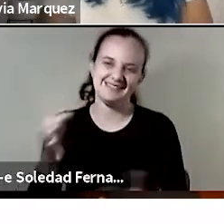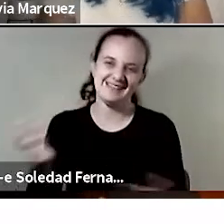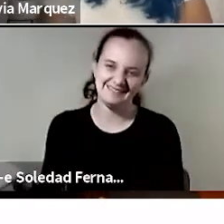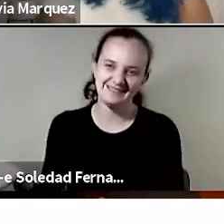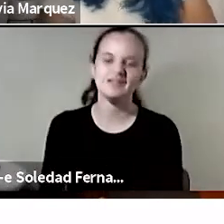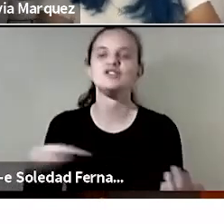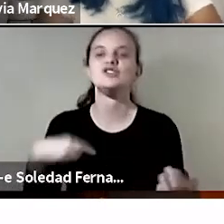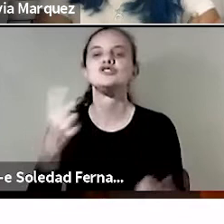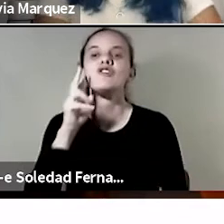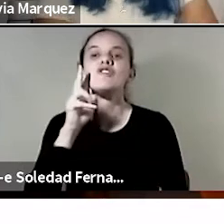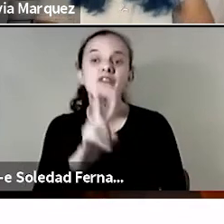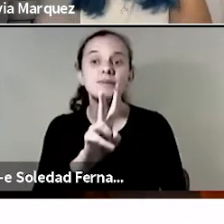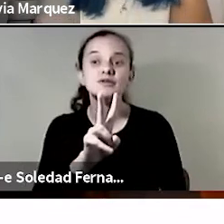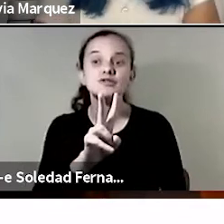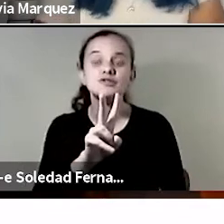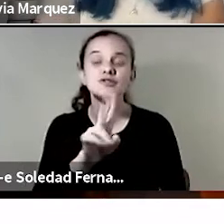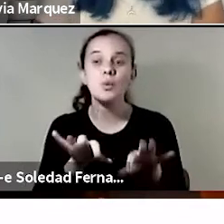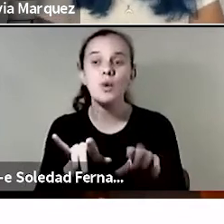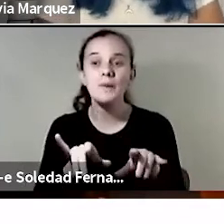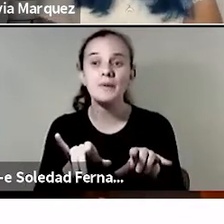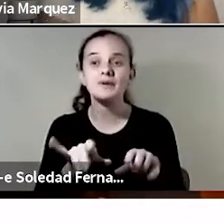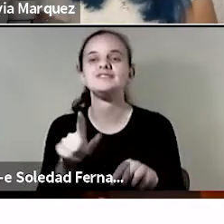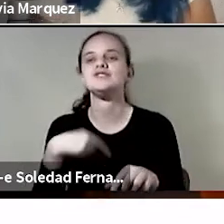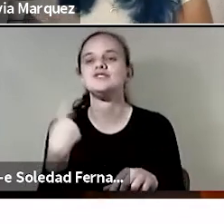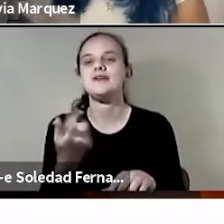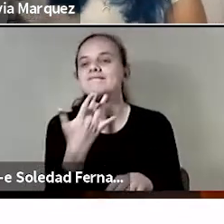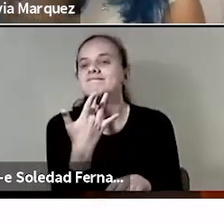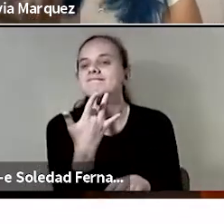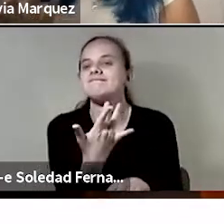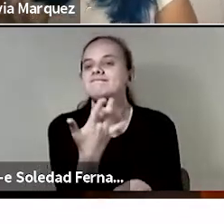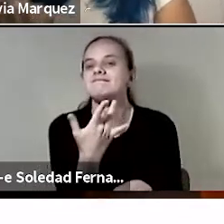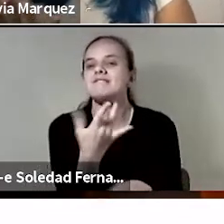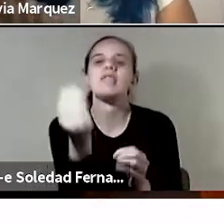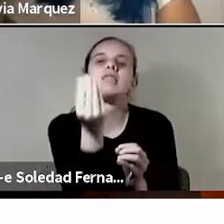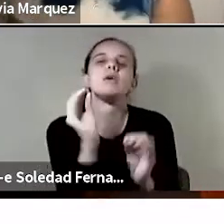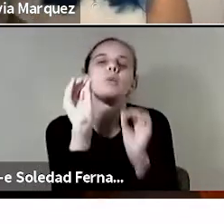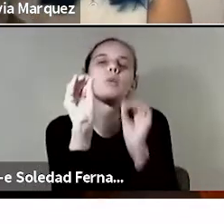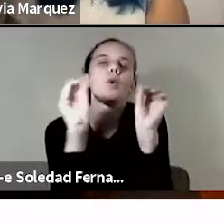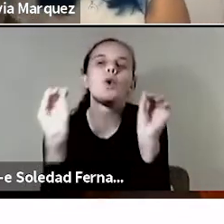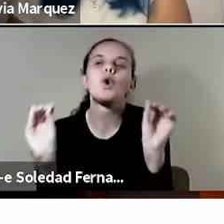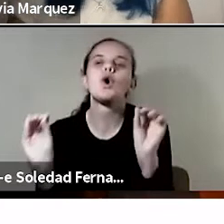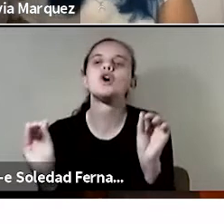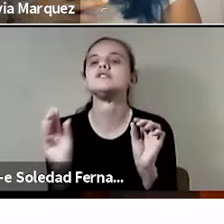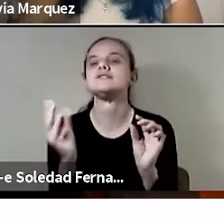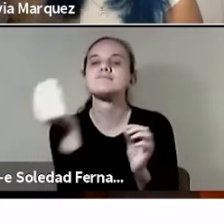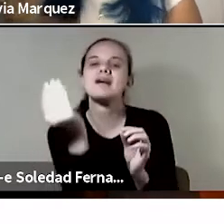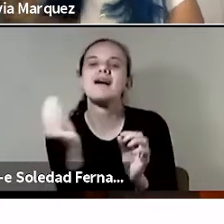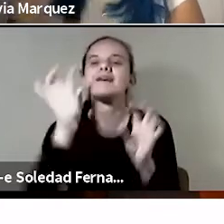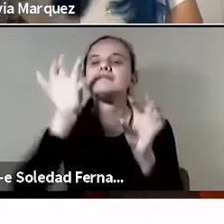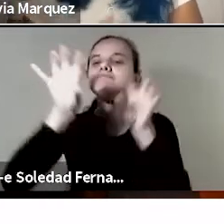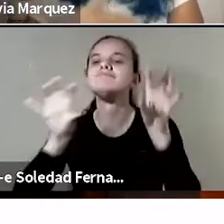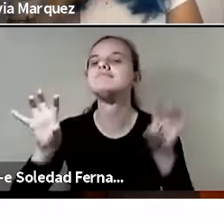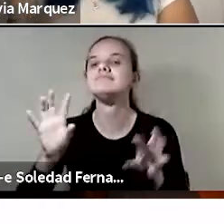con esto que el resto de nosotros, que en general vemos la web, ¿sí?, y que nos